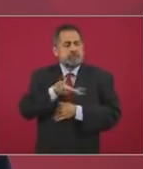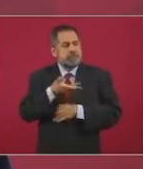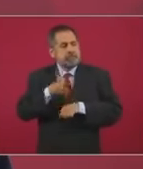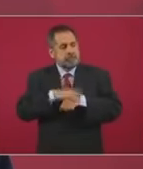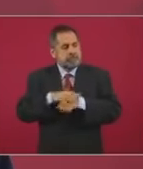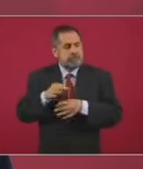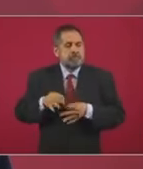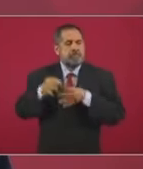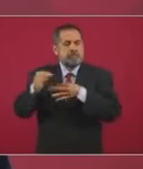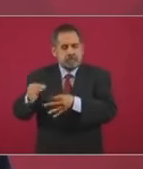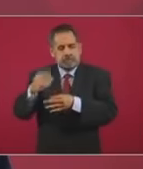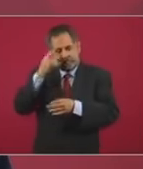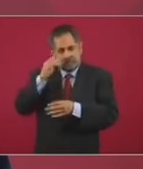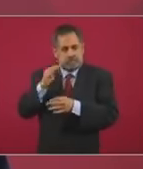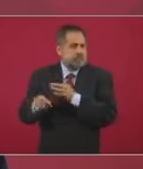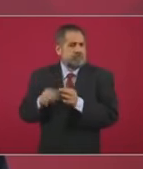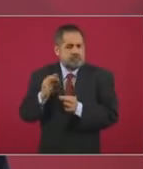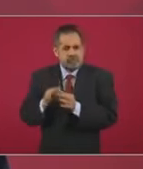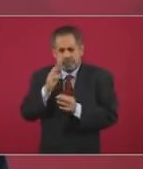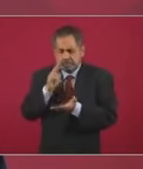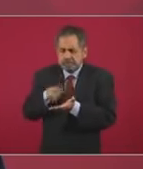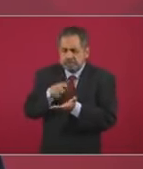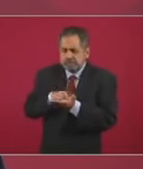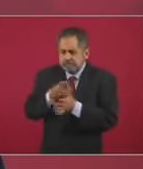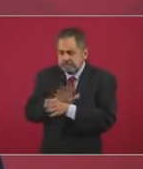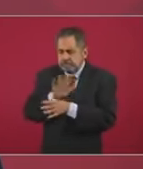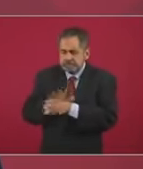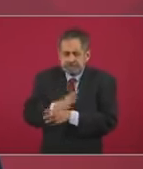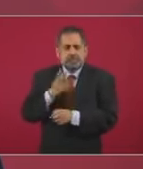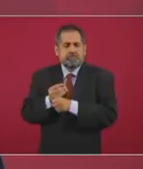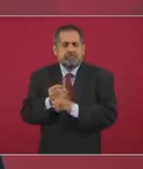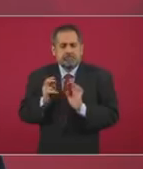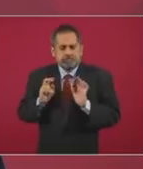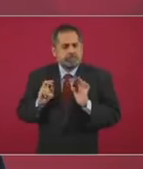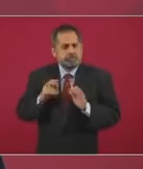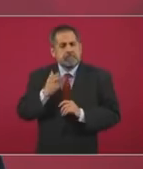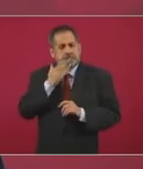esa prórroga para arreglar la iniciativa,